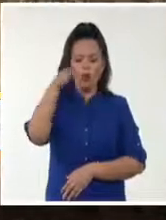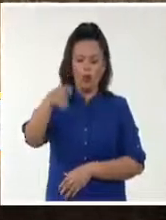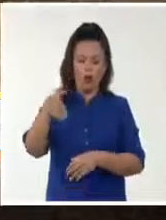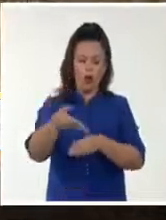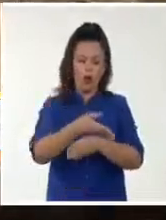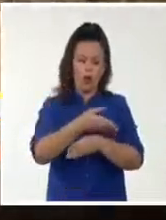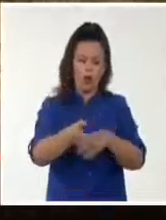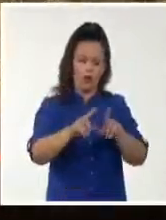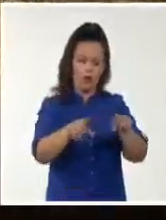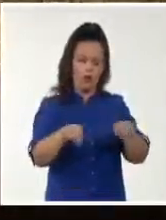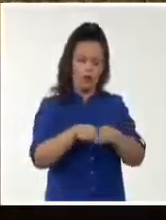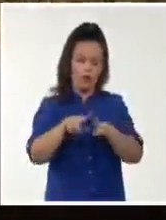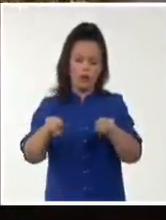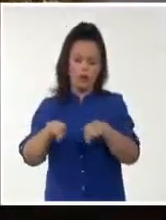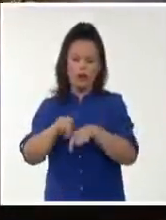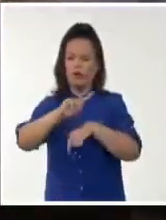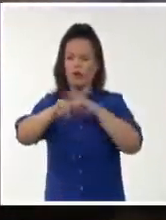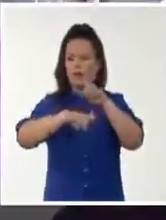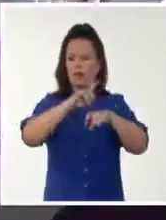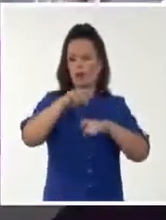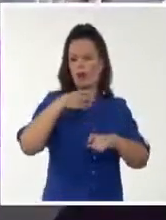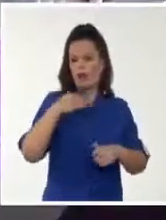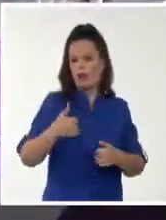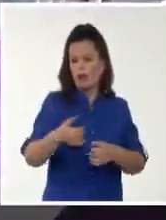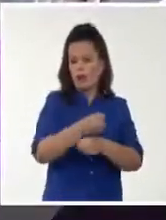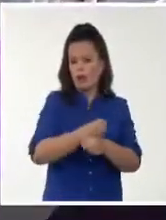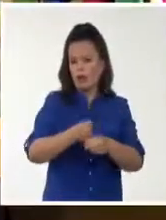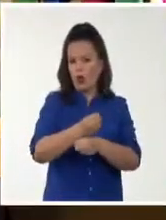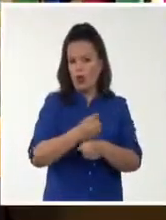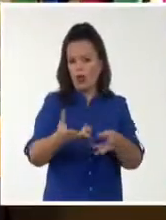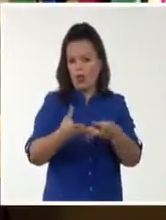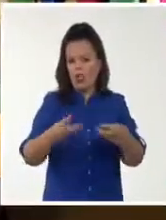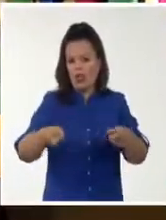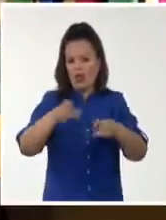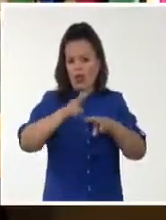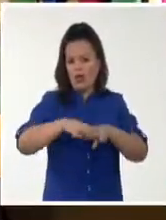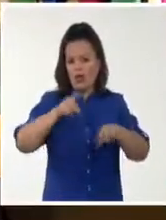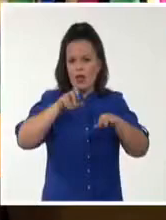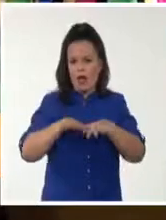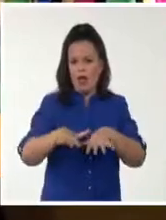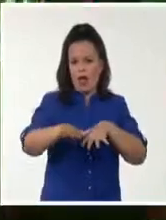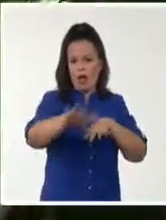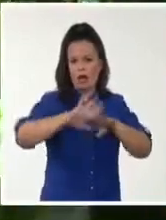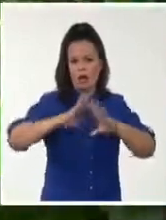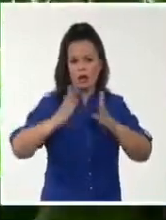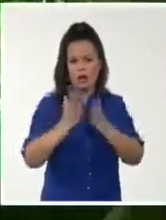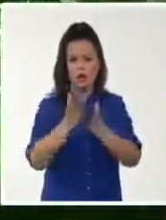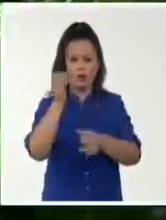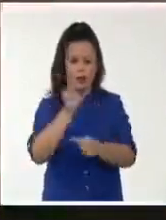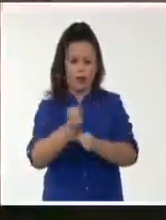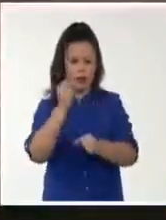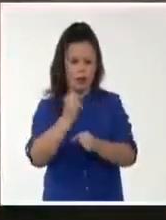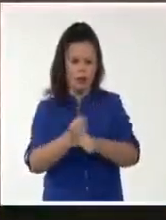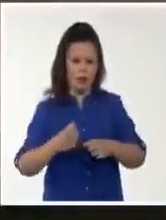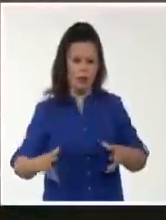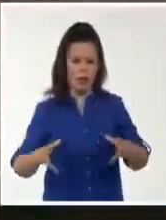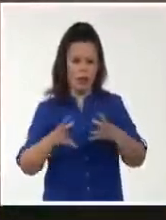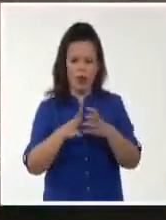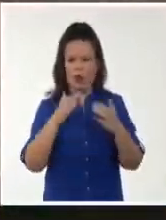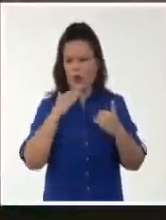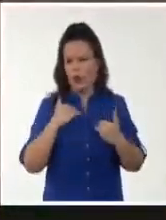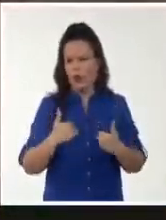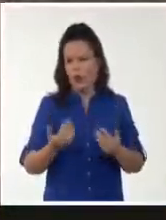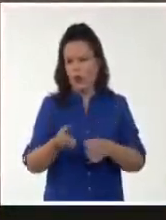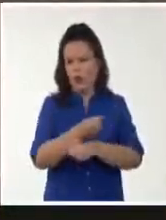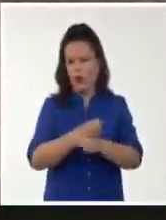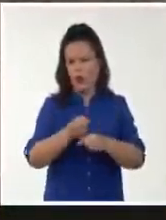se interesó por el uso óptimo de la tierra la capacitación de los trabajadores y el uso de la ciencia en función de los rendimientos agrícolas así como la organización